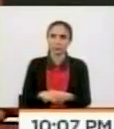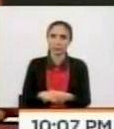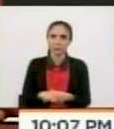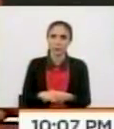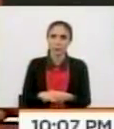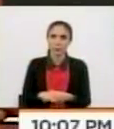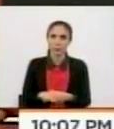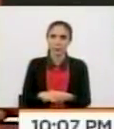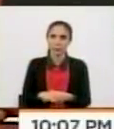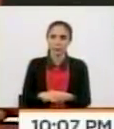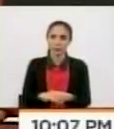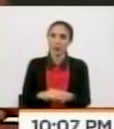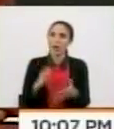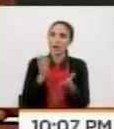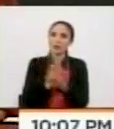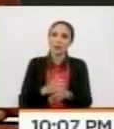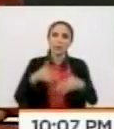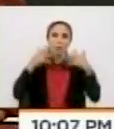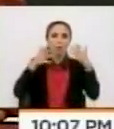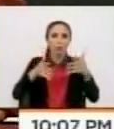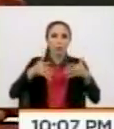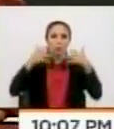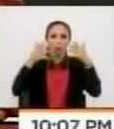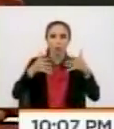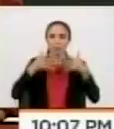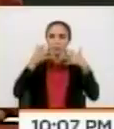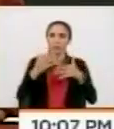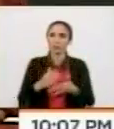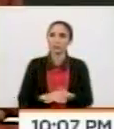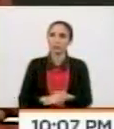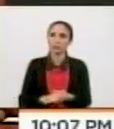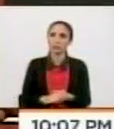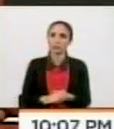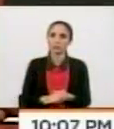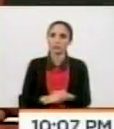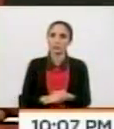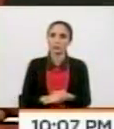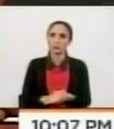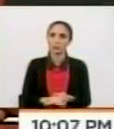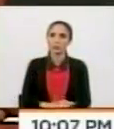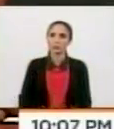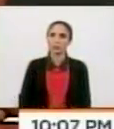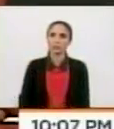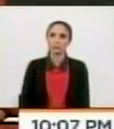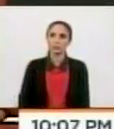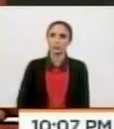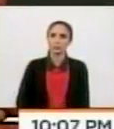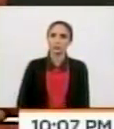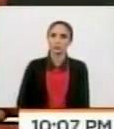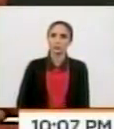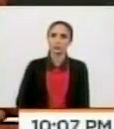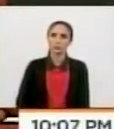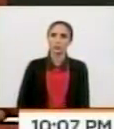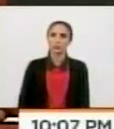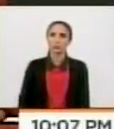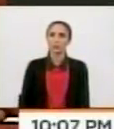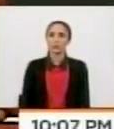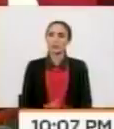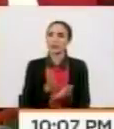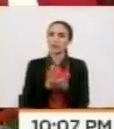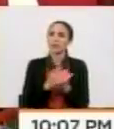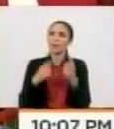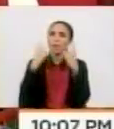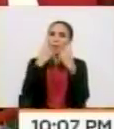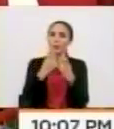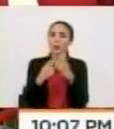pesar de que él nos había orientado. Y él nos preguntó, ¿ustedes han leído la Constitución y todo lo que tiene que